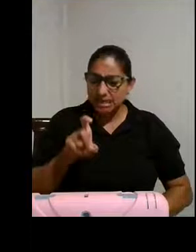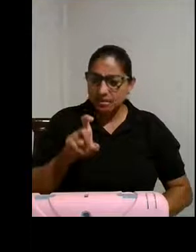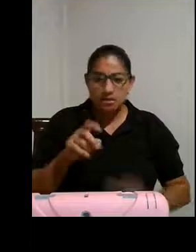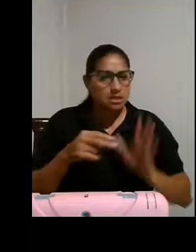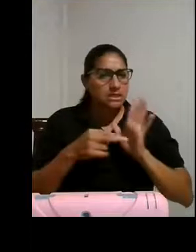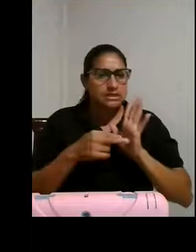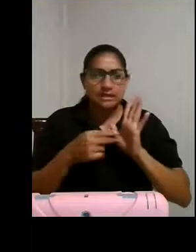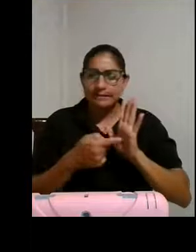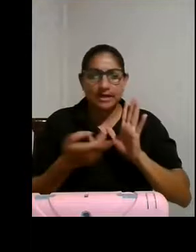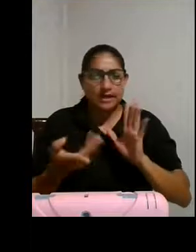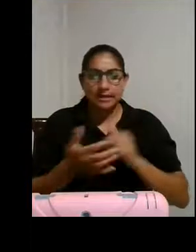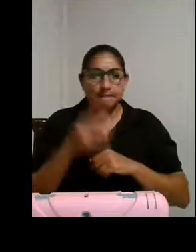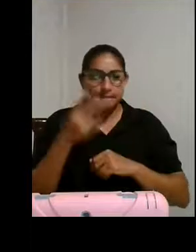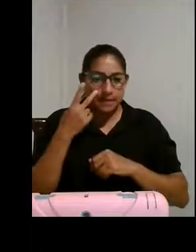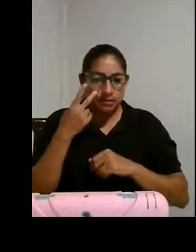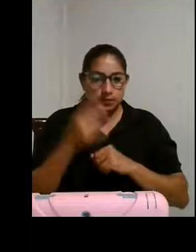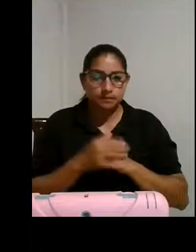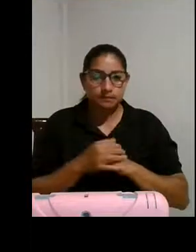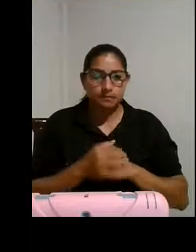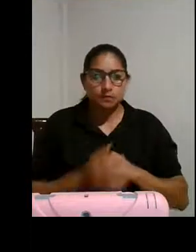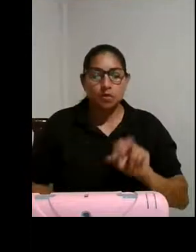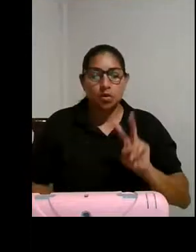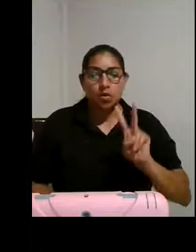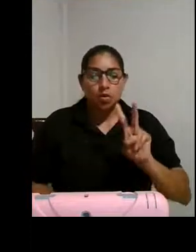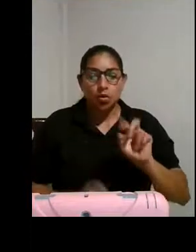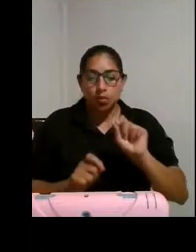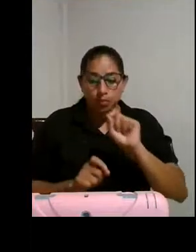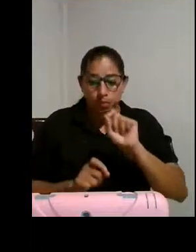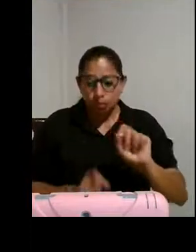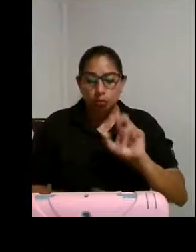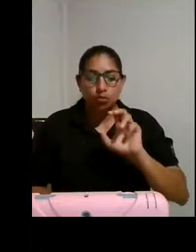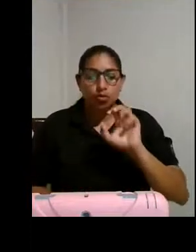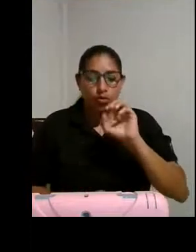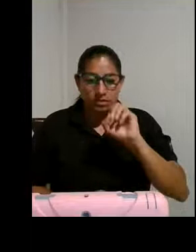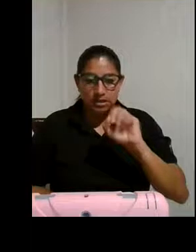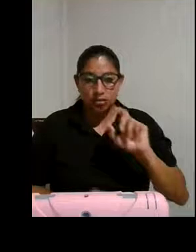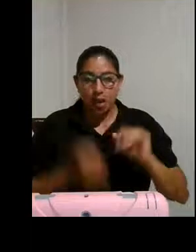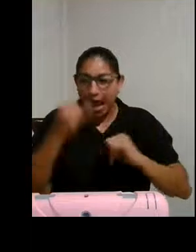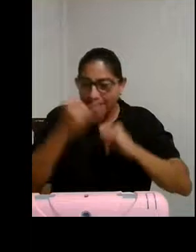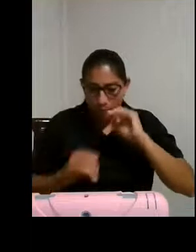veamos este punto que está aquí, el 1,0, ese puntito que está aquí abajo.